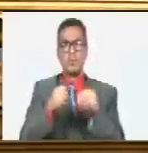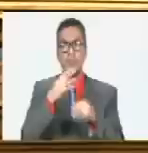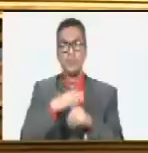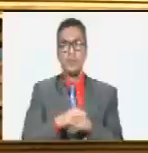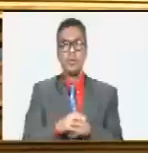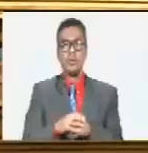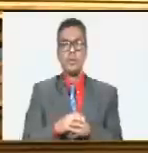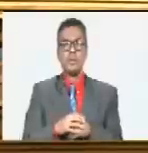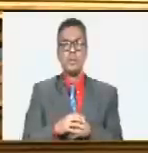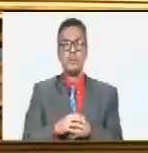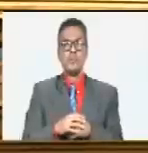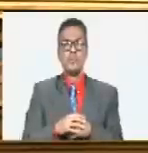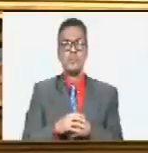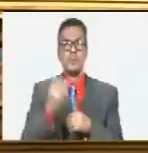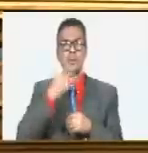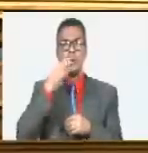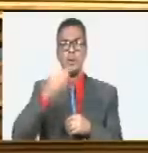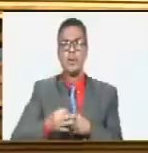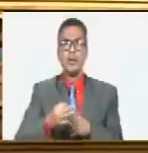La verdadera tara,